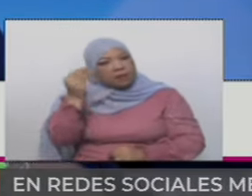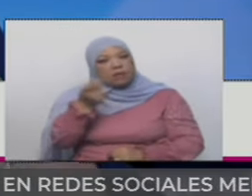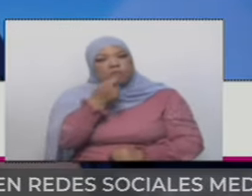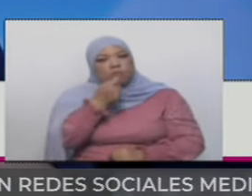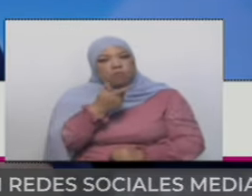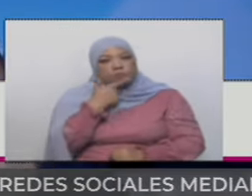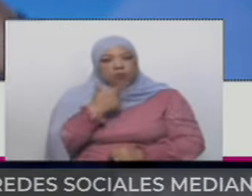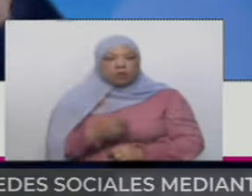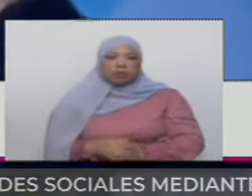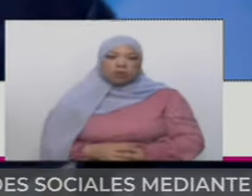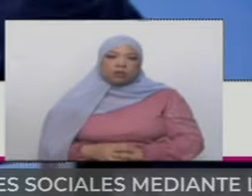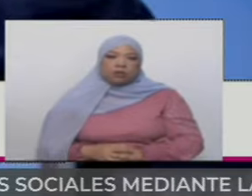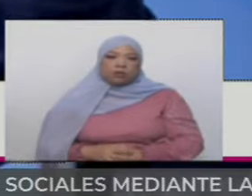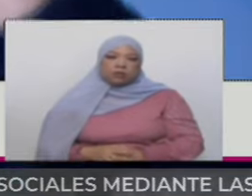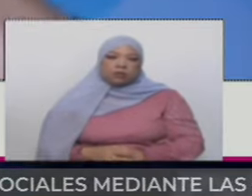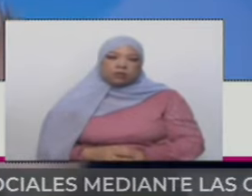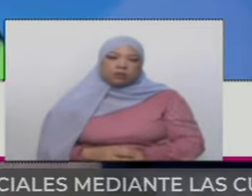ya que